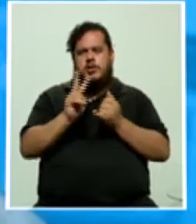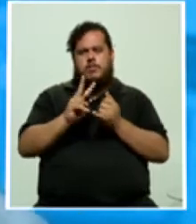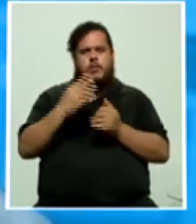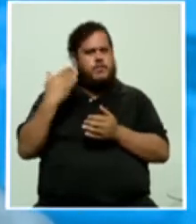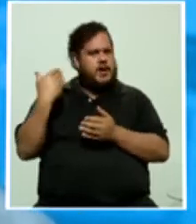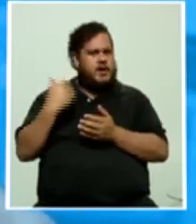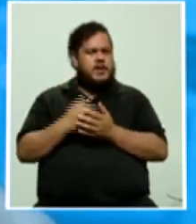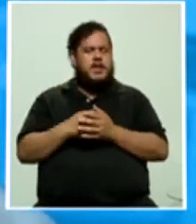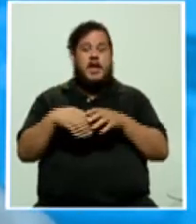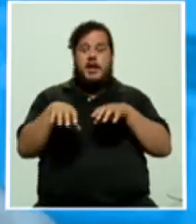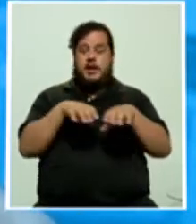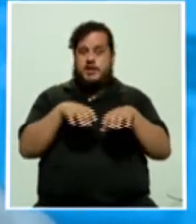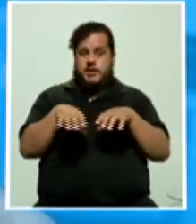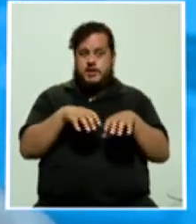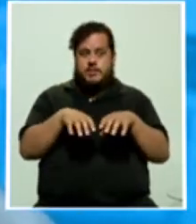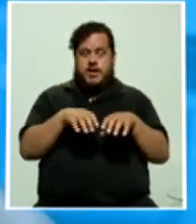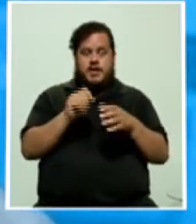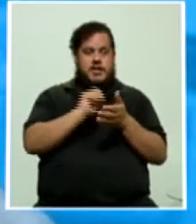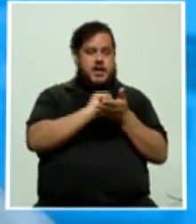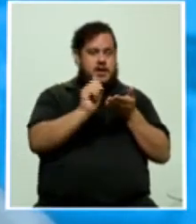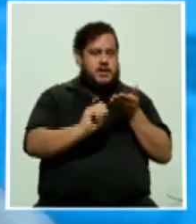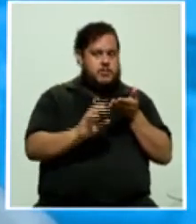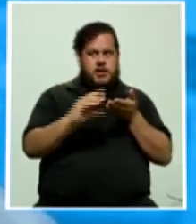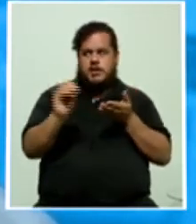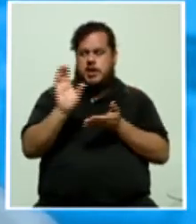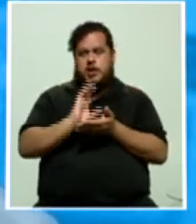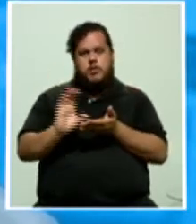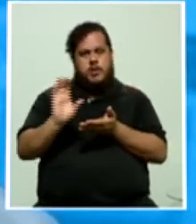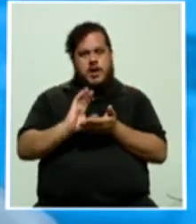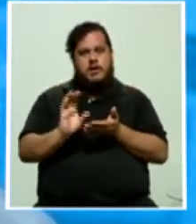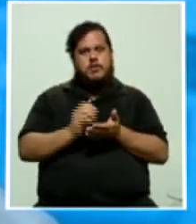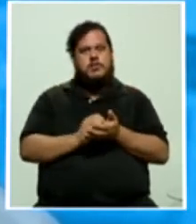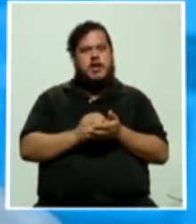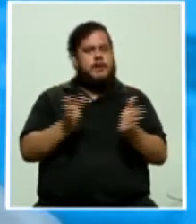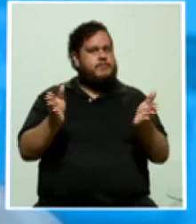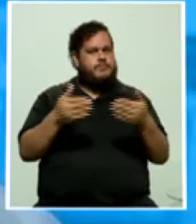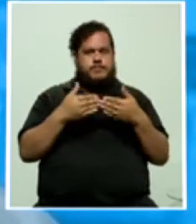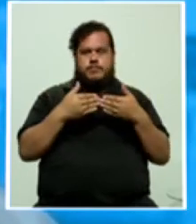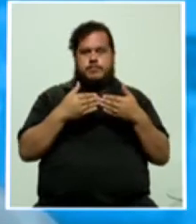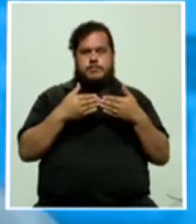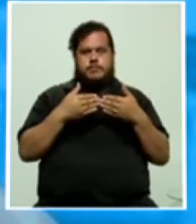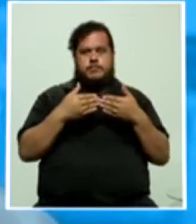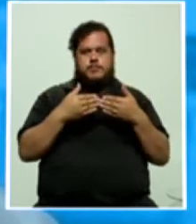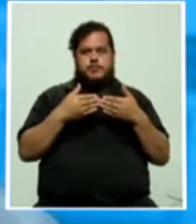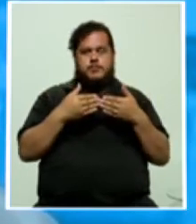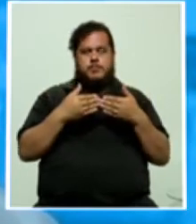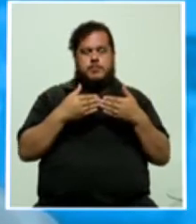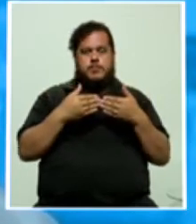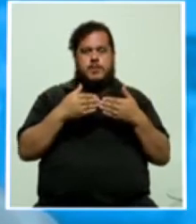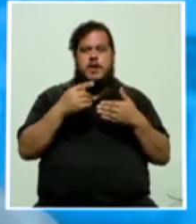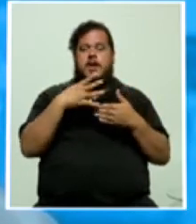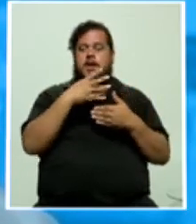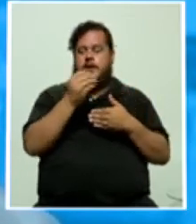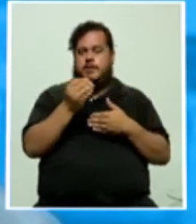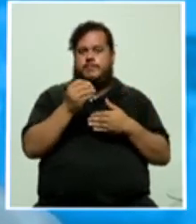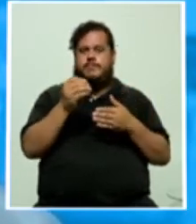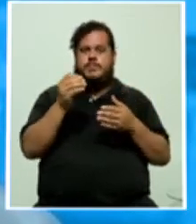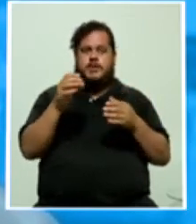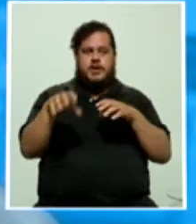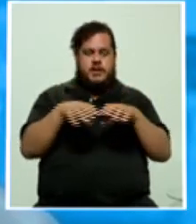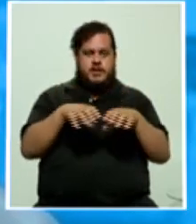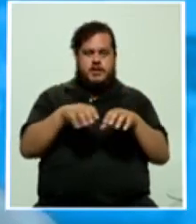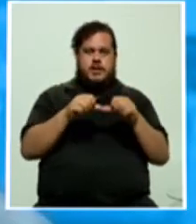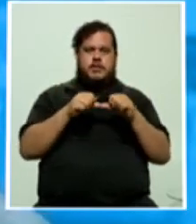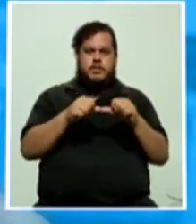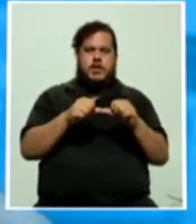las actividades en las escuelas y colegios han sido cerradas y las actividades se